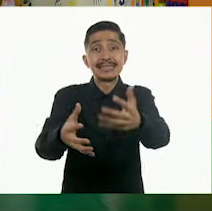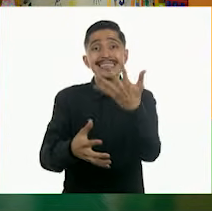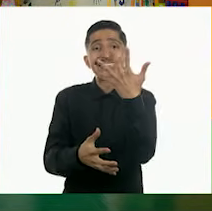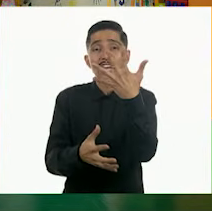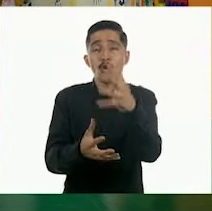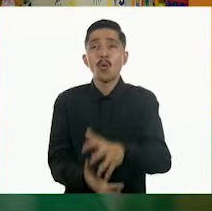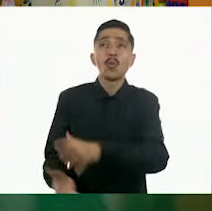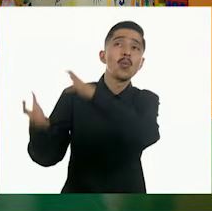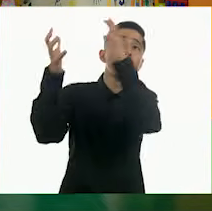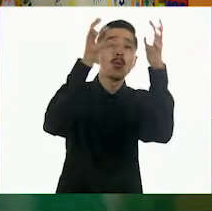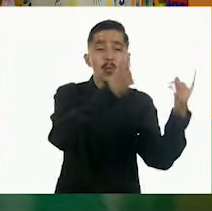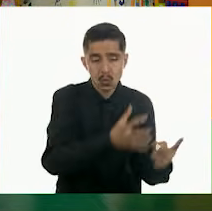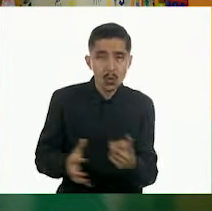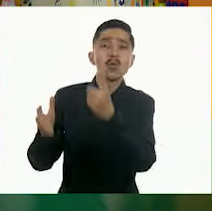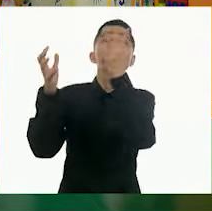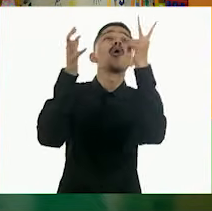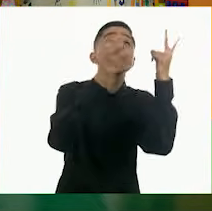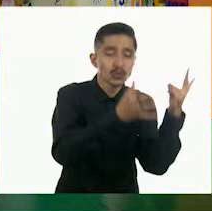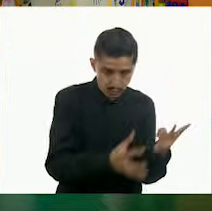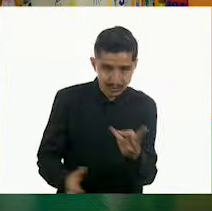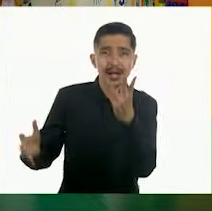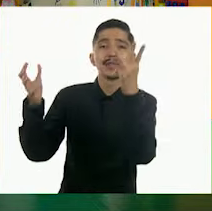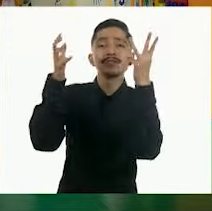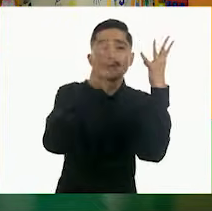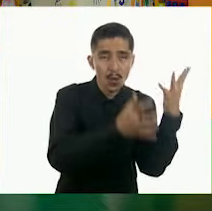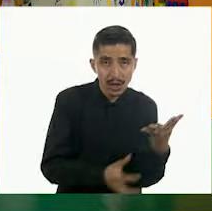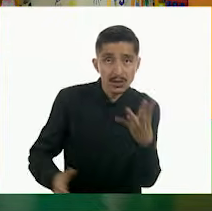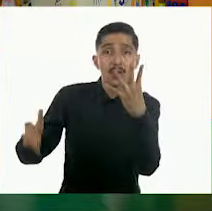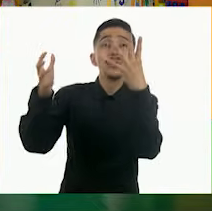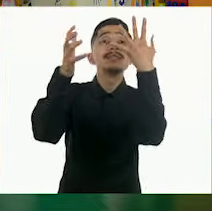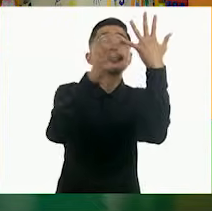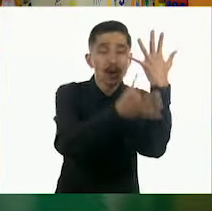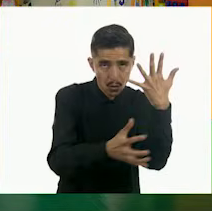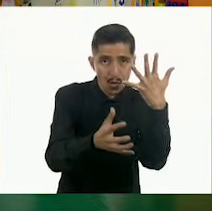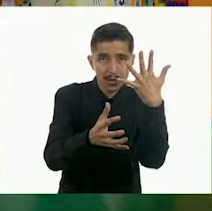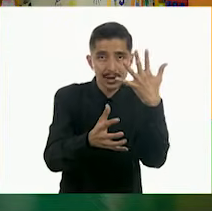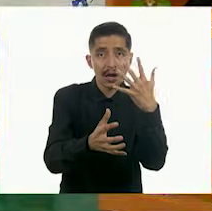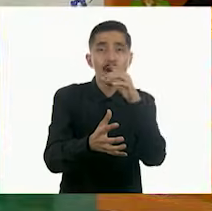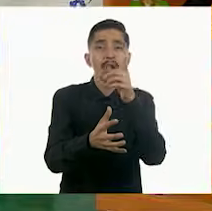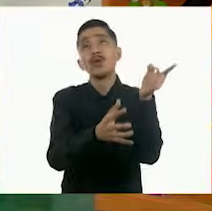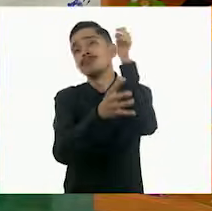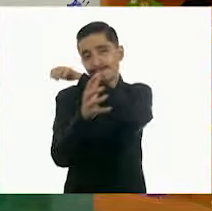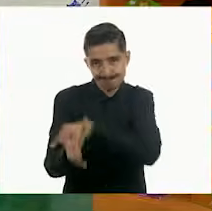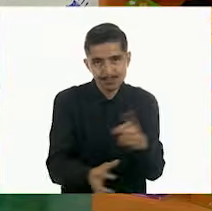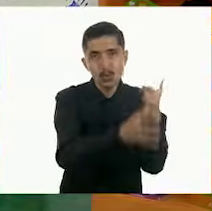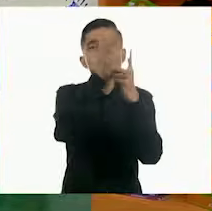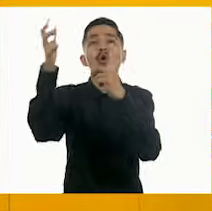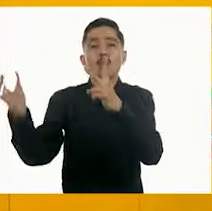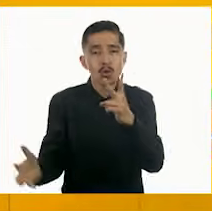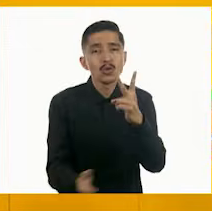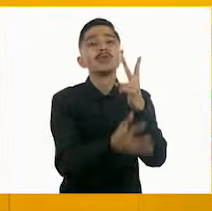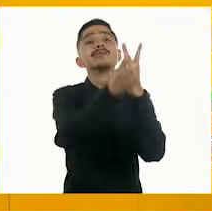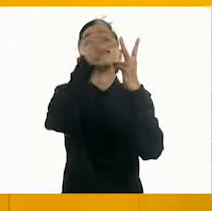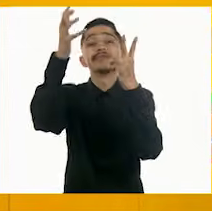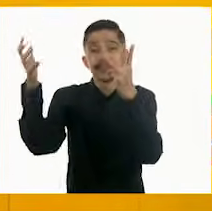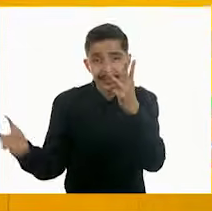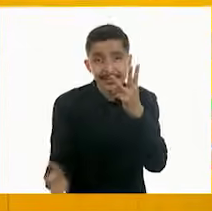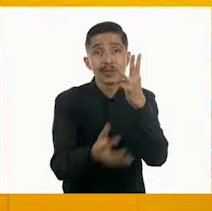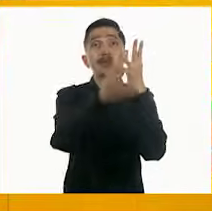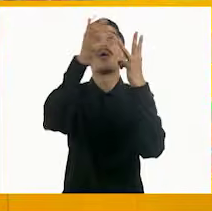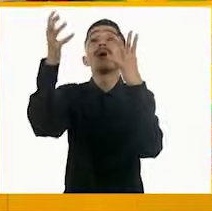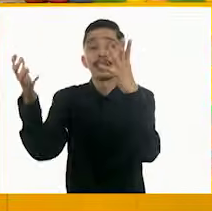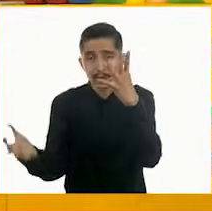hacia un lado. Uno, dos, tres, cuatro, cinco. Al otro lado, Oscar. Uno, dos, tres,